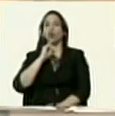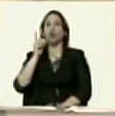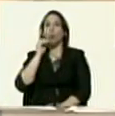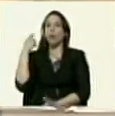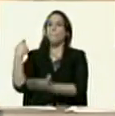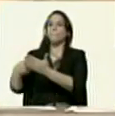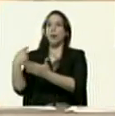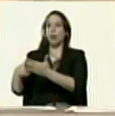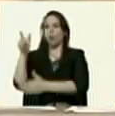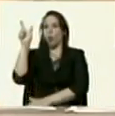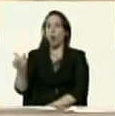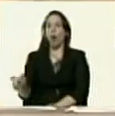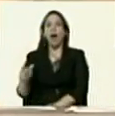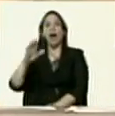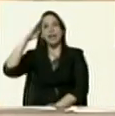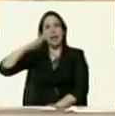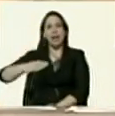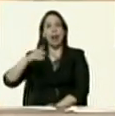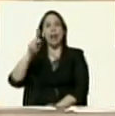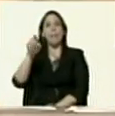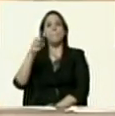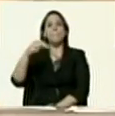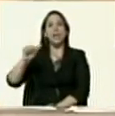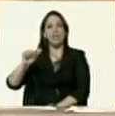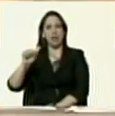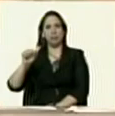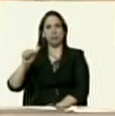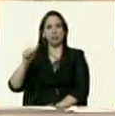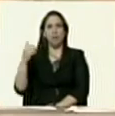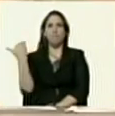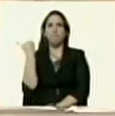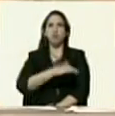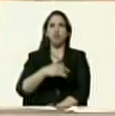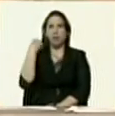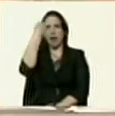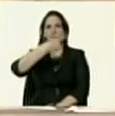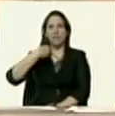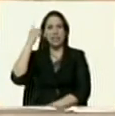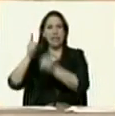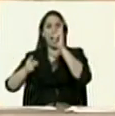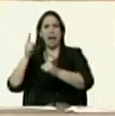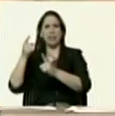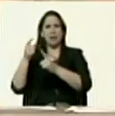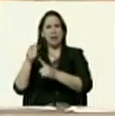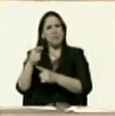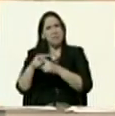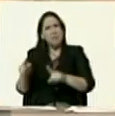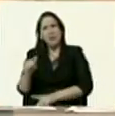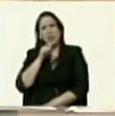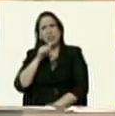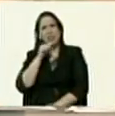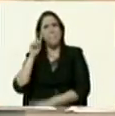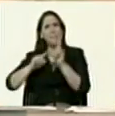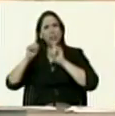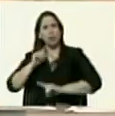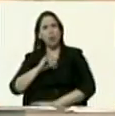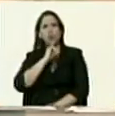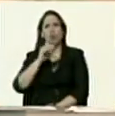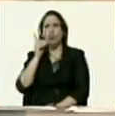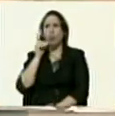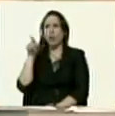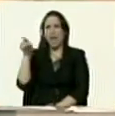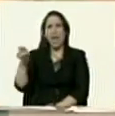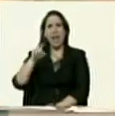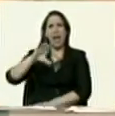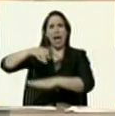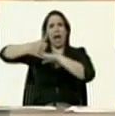Peña. Me cortan la cabeza de alguien. Pero quien mintió fue Duque, porque Duque es el alto